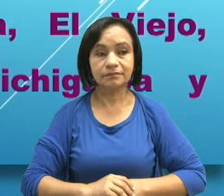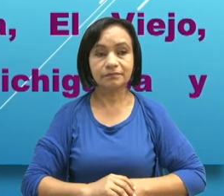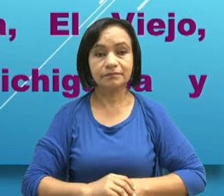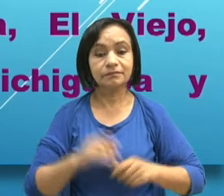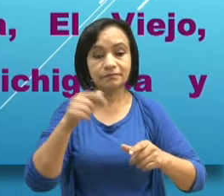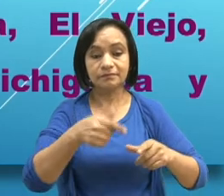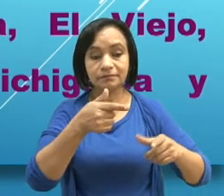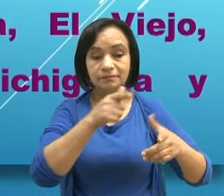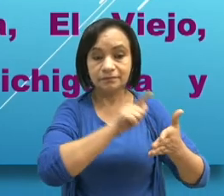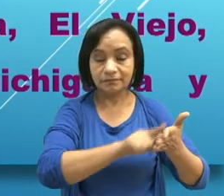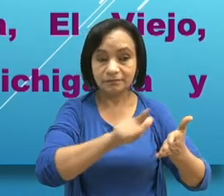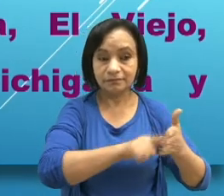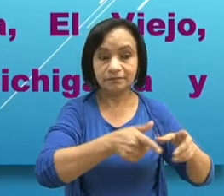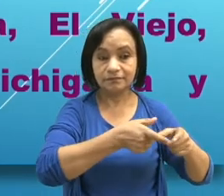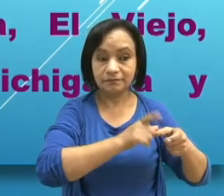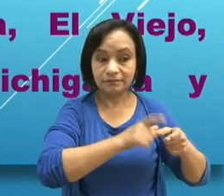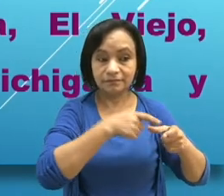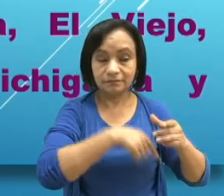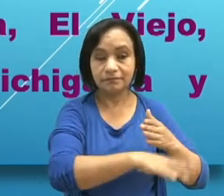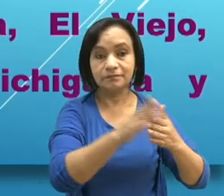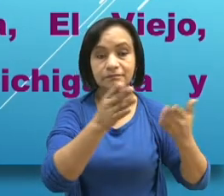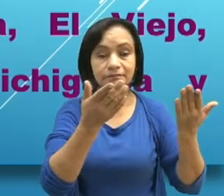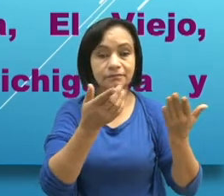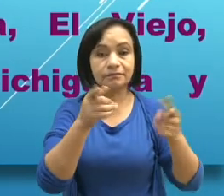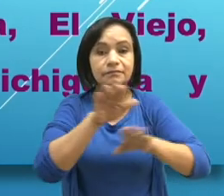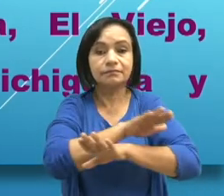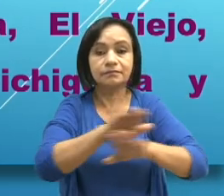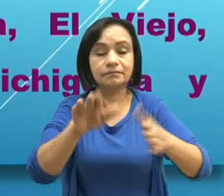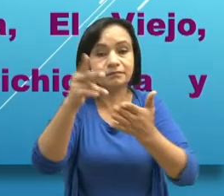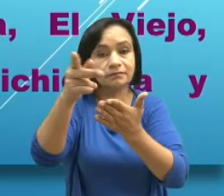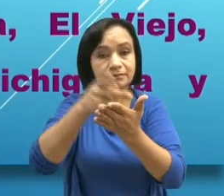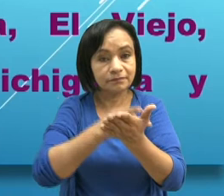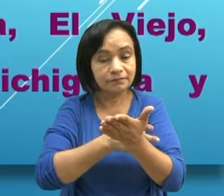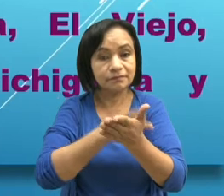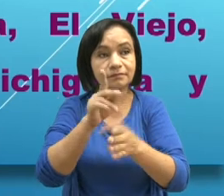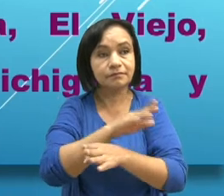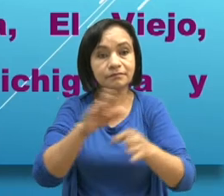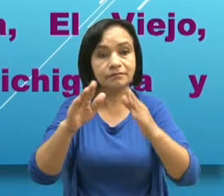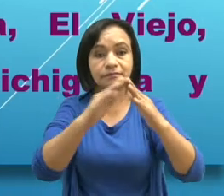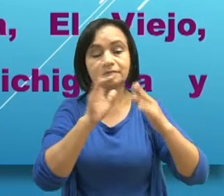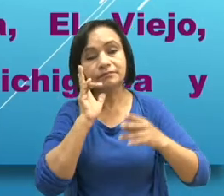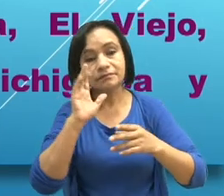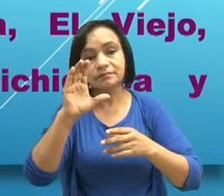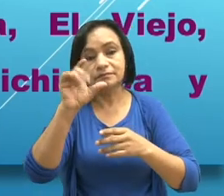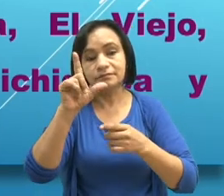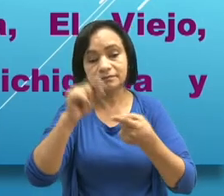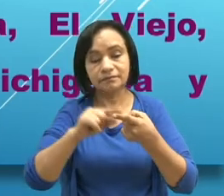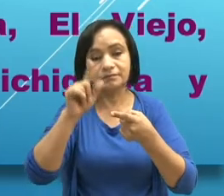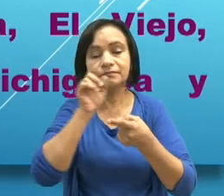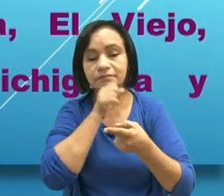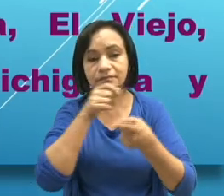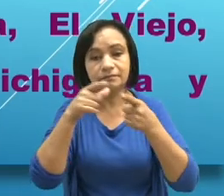de alcantarillado sanitario. La mayoría de los proyectos finalizan, los proyectos que están al final, Ciudad Darío, Las Calabazas, Telique, El